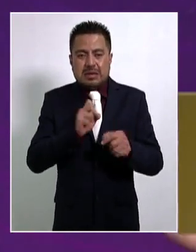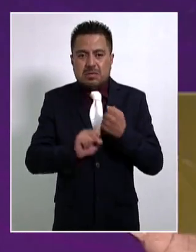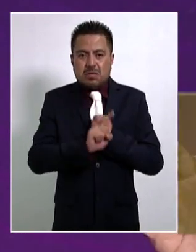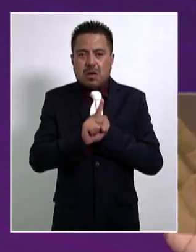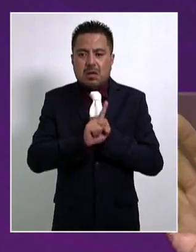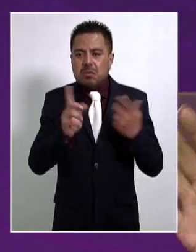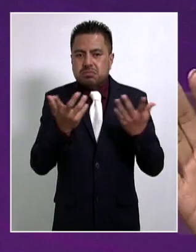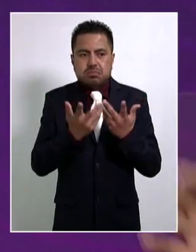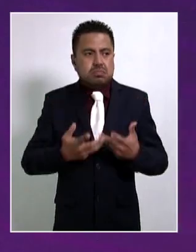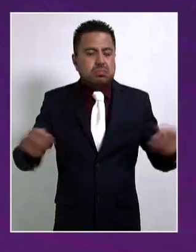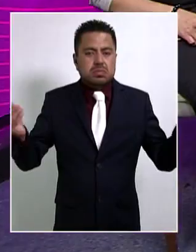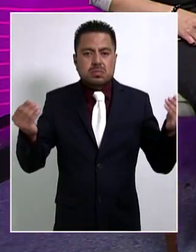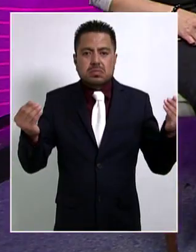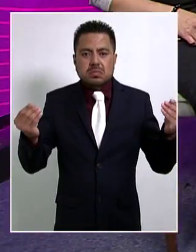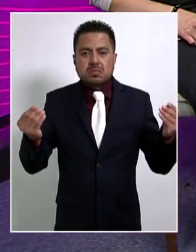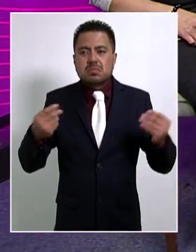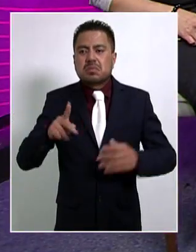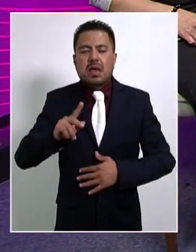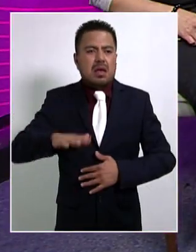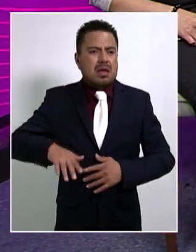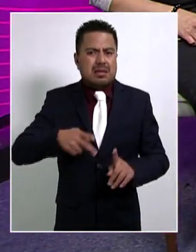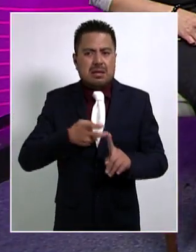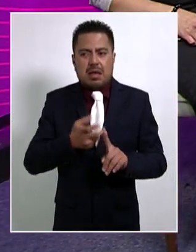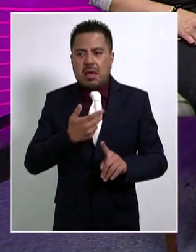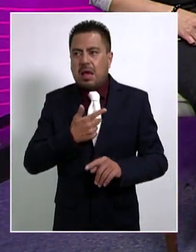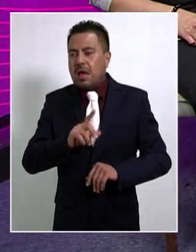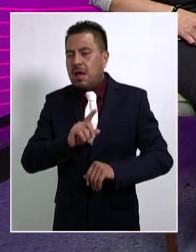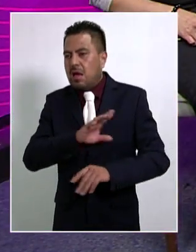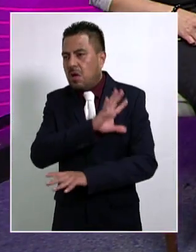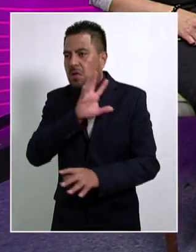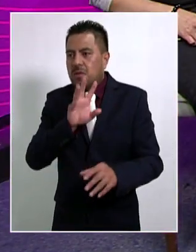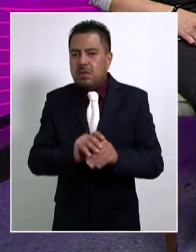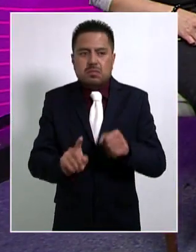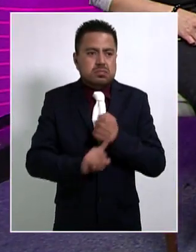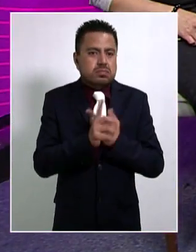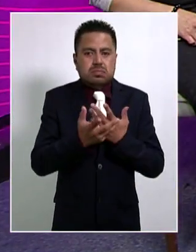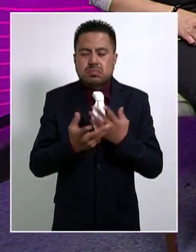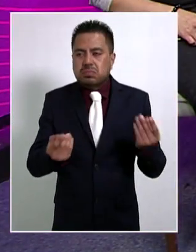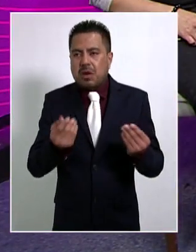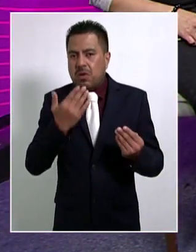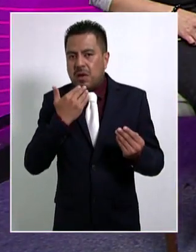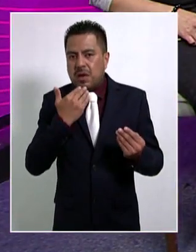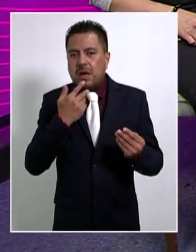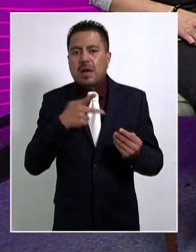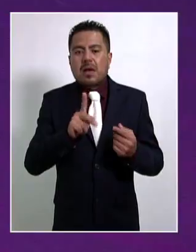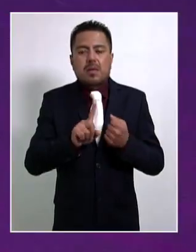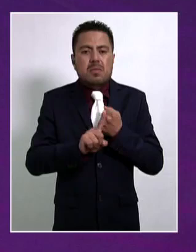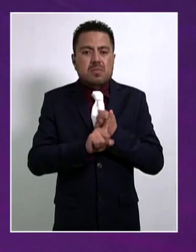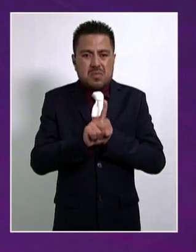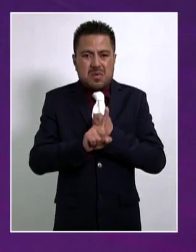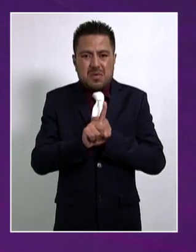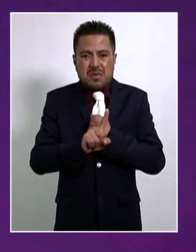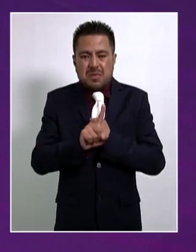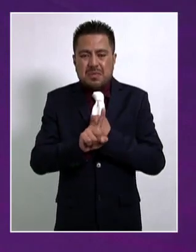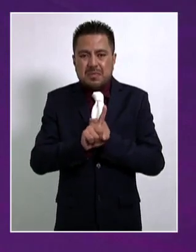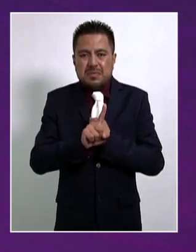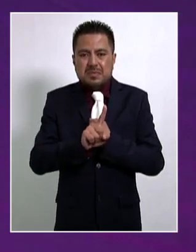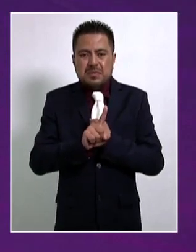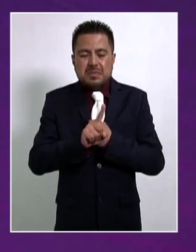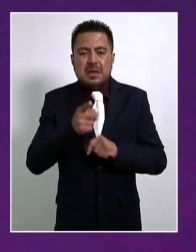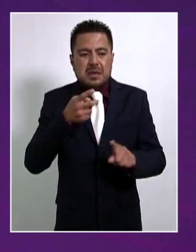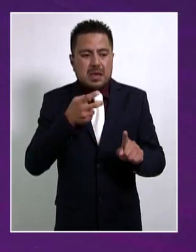problema desaparece. Sin embargo, eso no quiere decir que ya tengo todo resuelto, ¿no? El problema, digamos, no